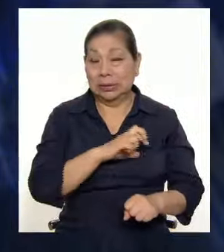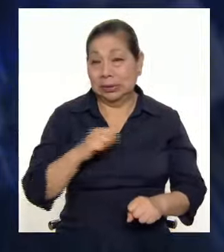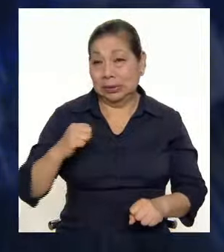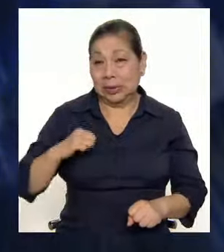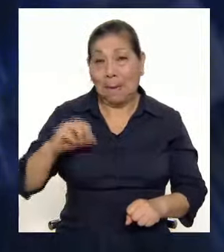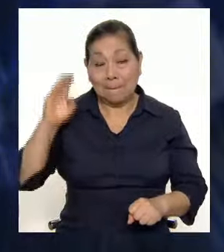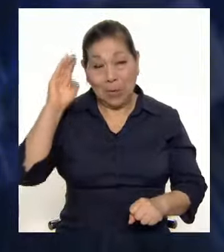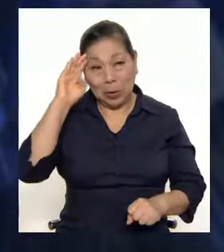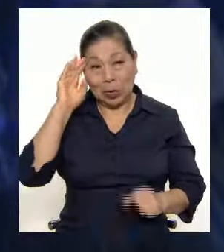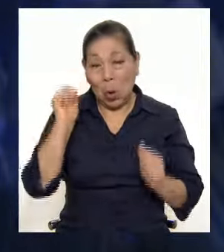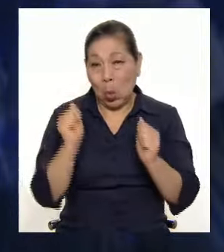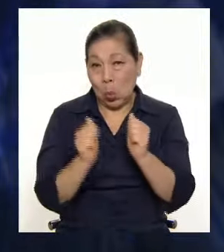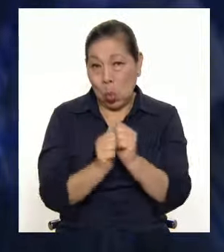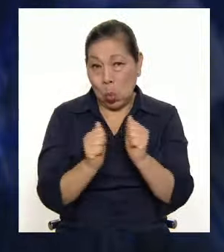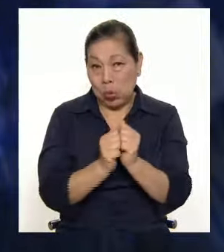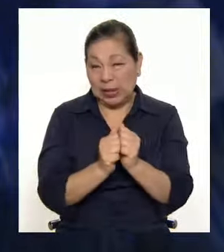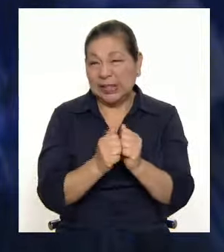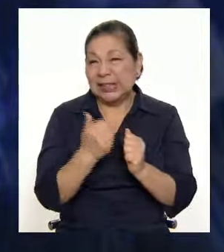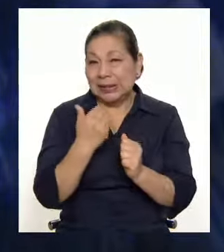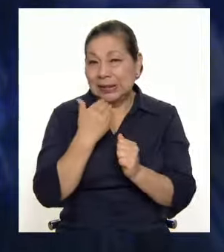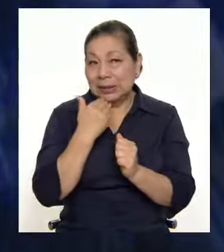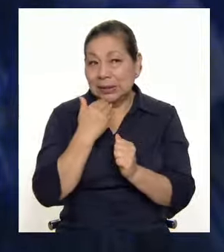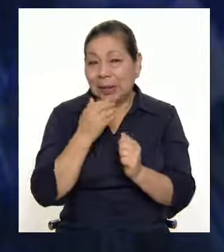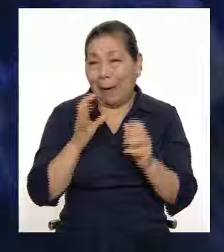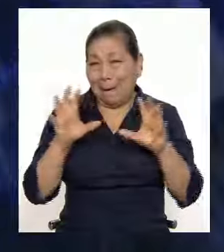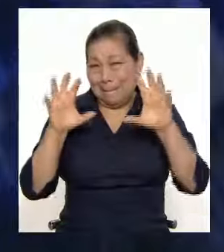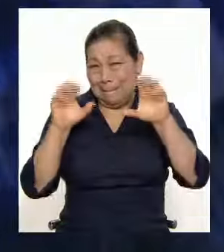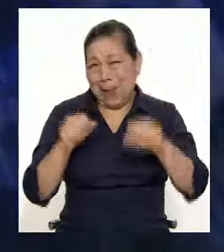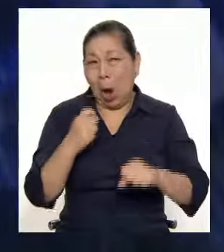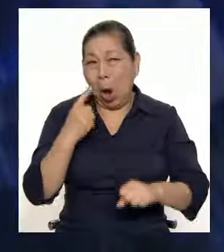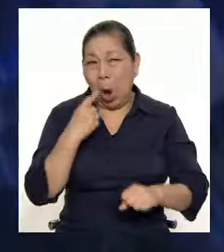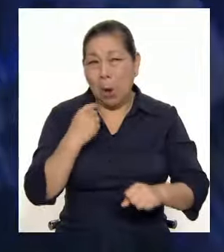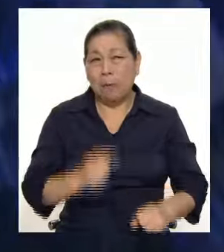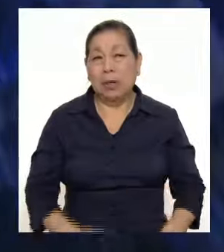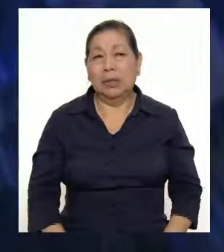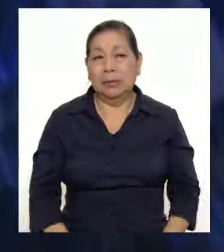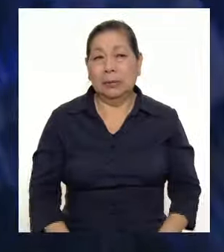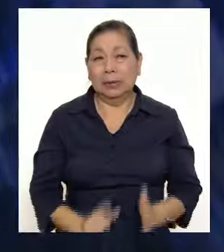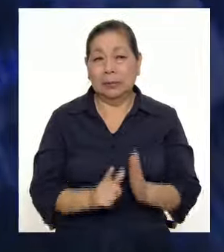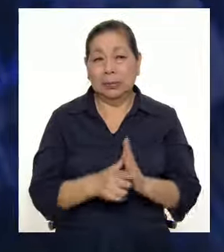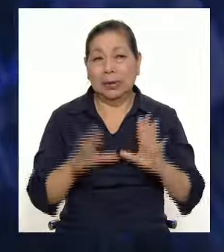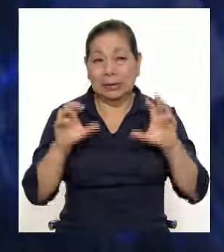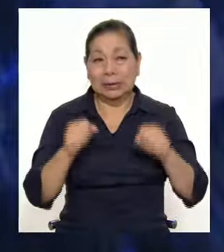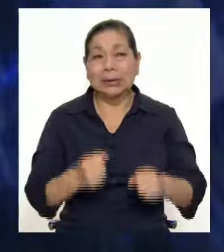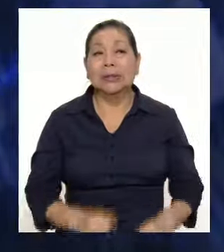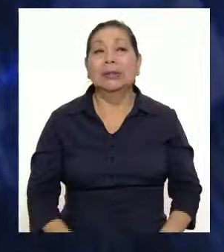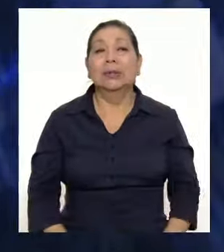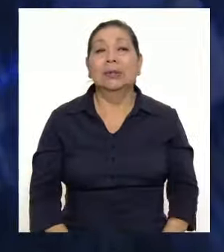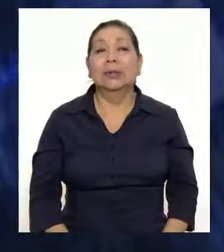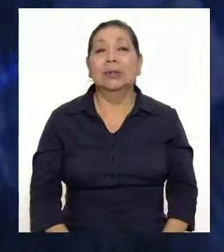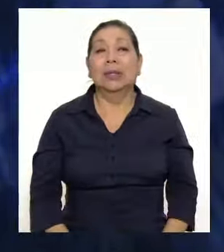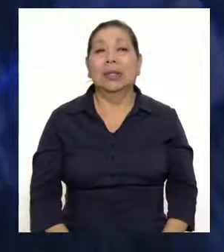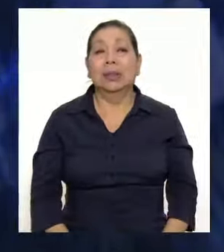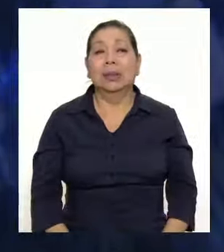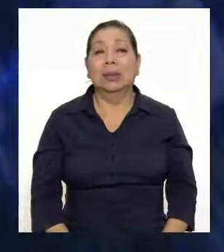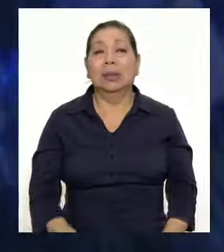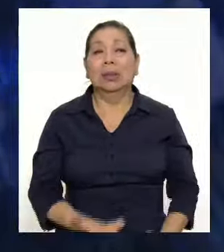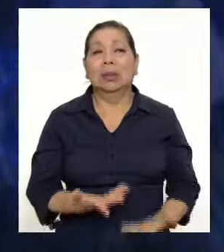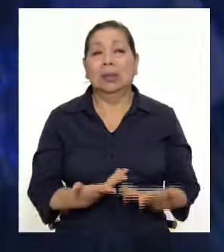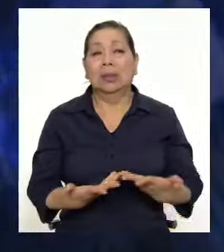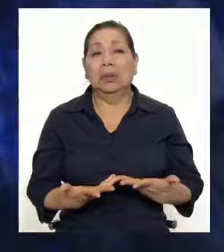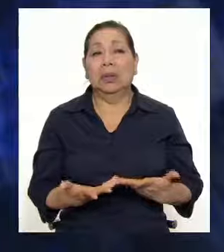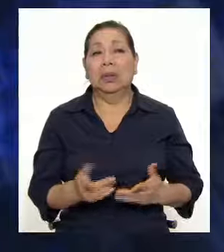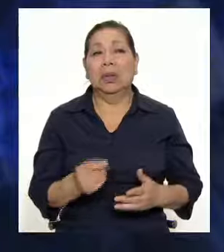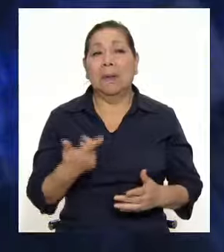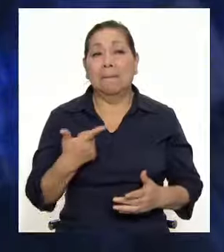y la Policía Nacional, quienes lo redujeron. Segundos antes de su captura, intentó deshacerse de la